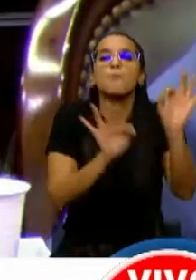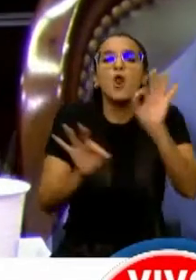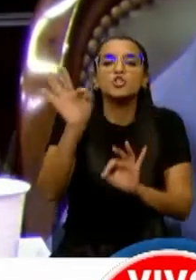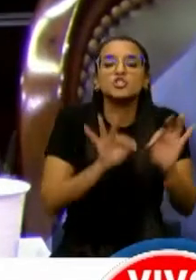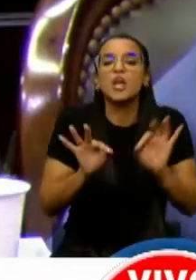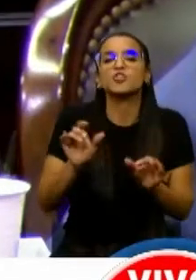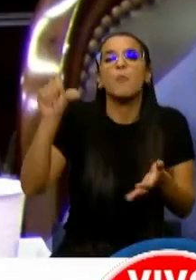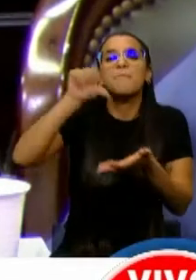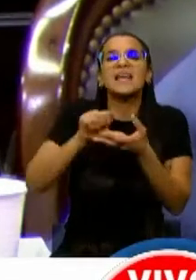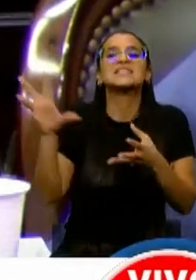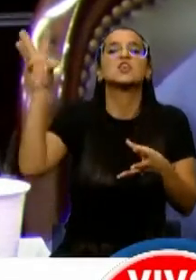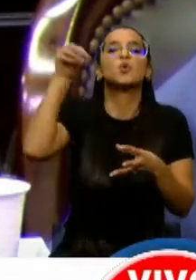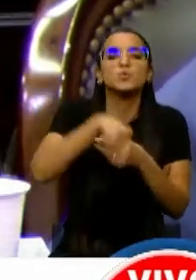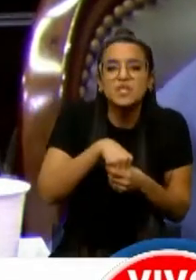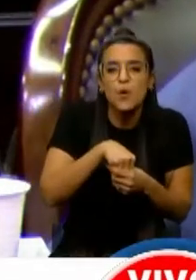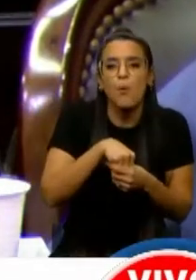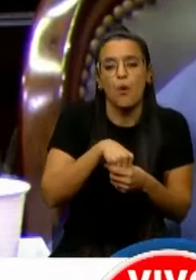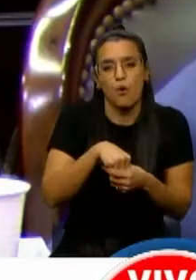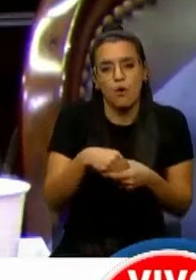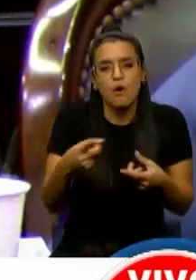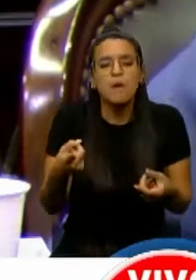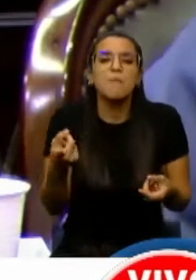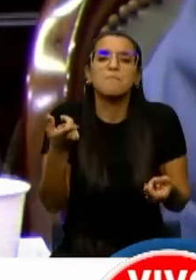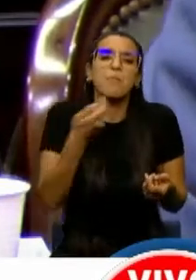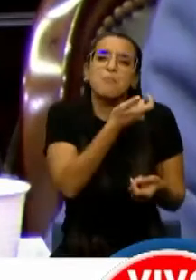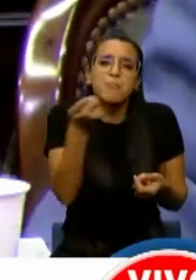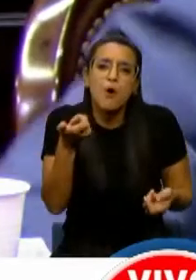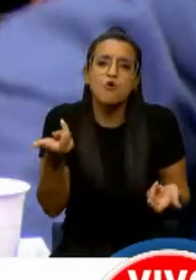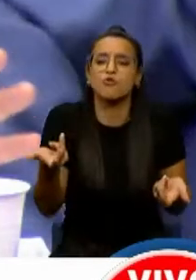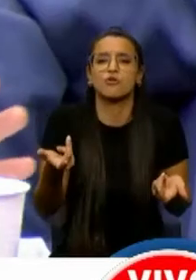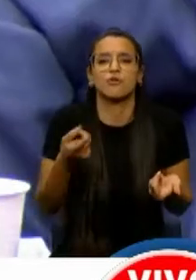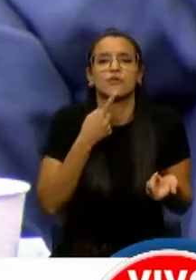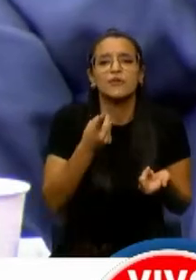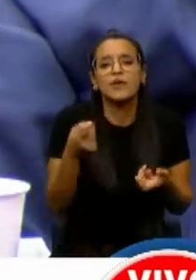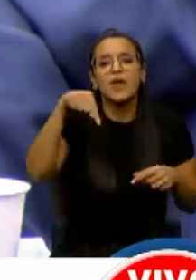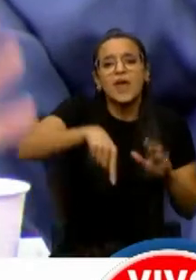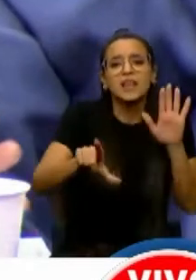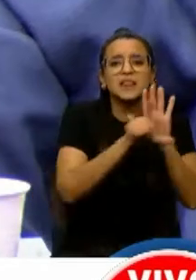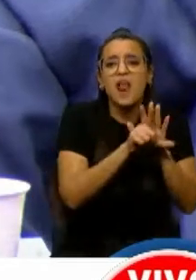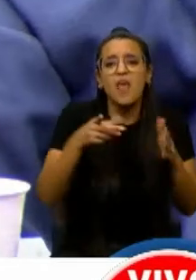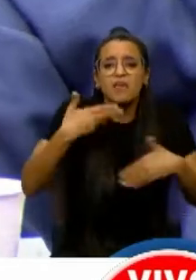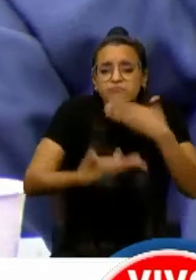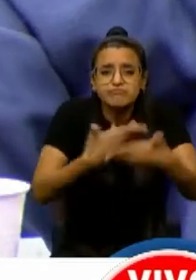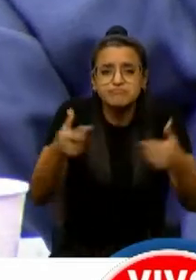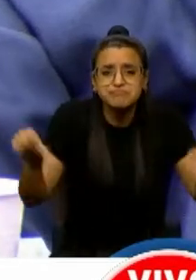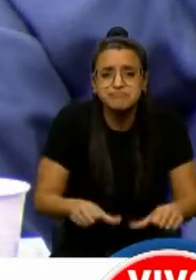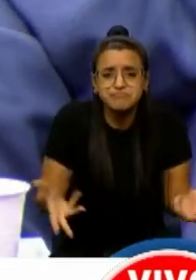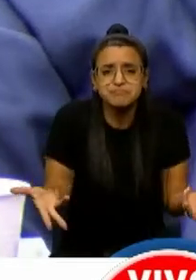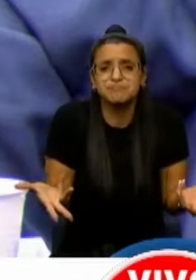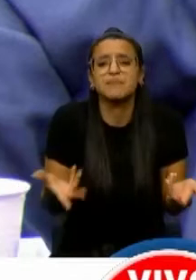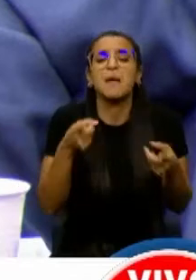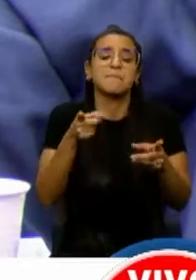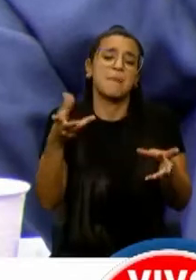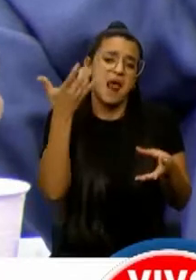proyecto de país inclusivo. En un proyecto de país para unos pocos, esta ley es un barril sin fondo. Y